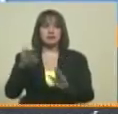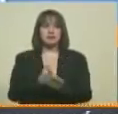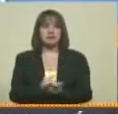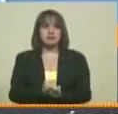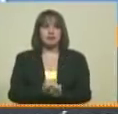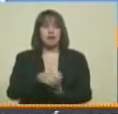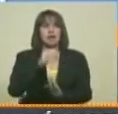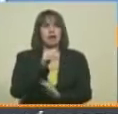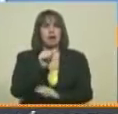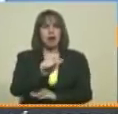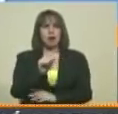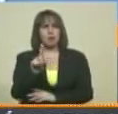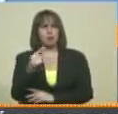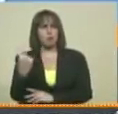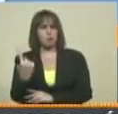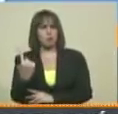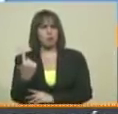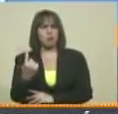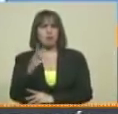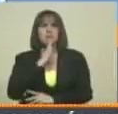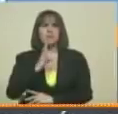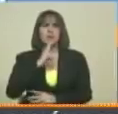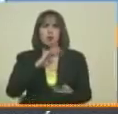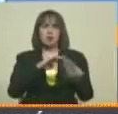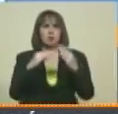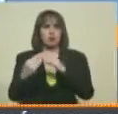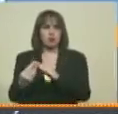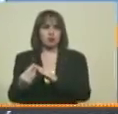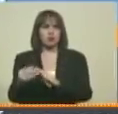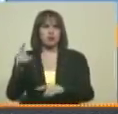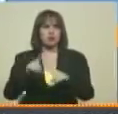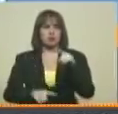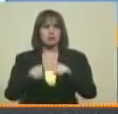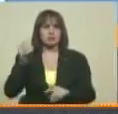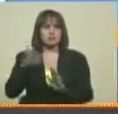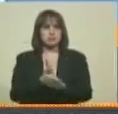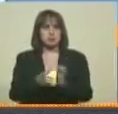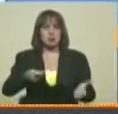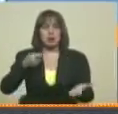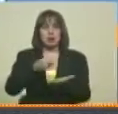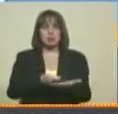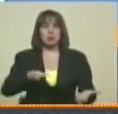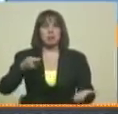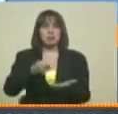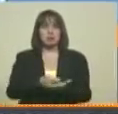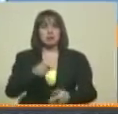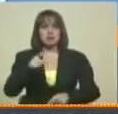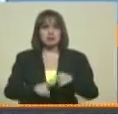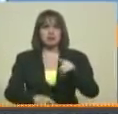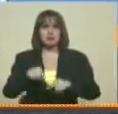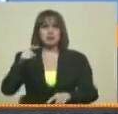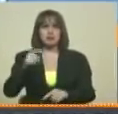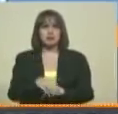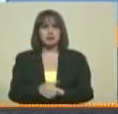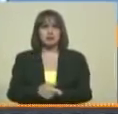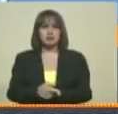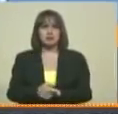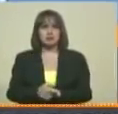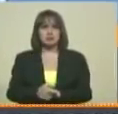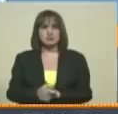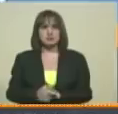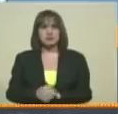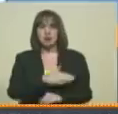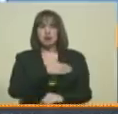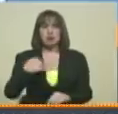A11, bancos comunales, prioridad. Para el financiamiento, para el ahorro. Yo quiero meter el